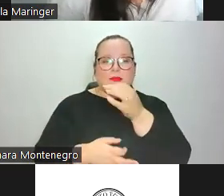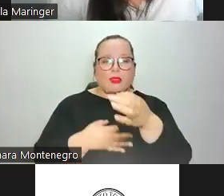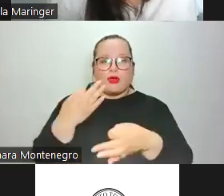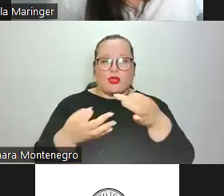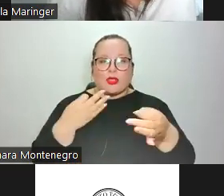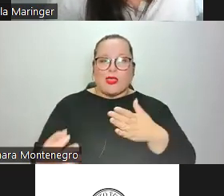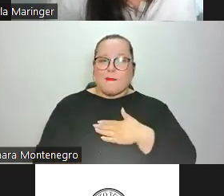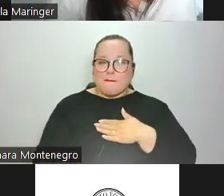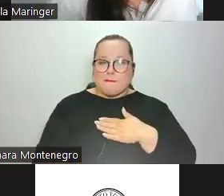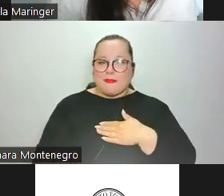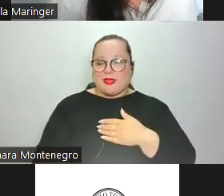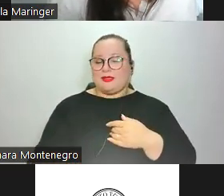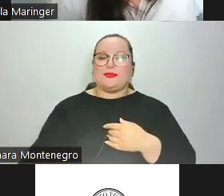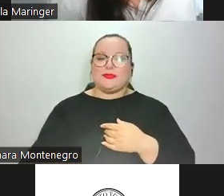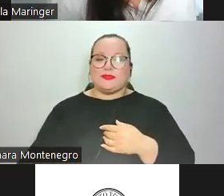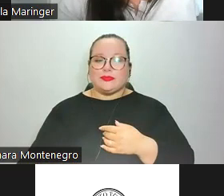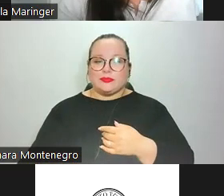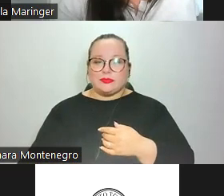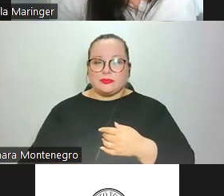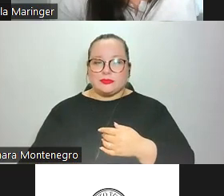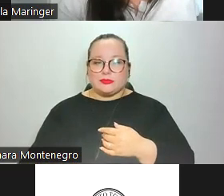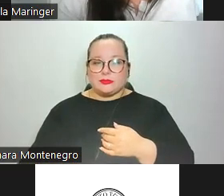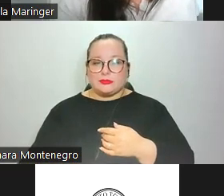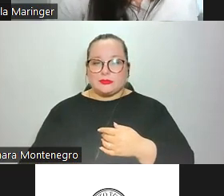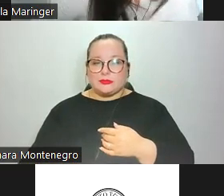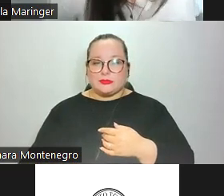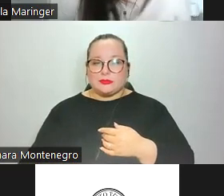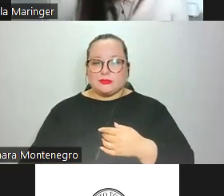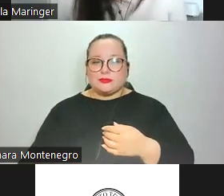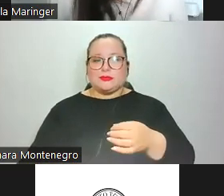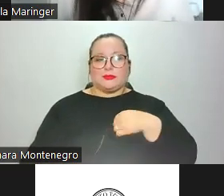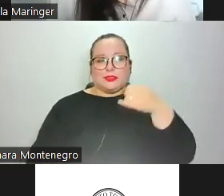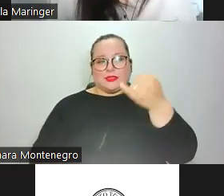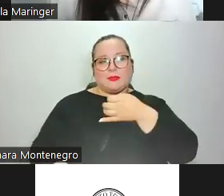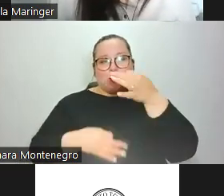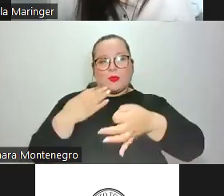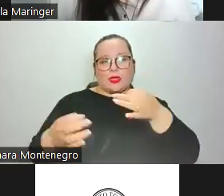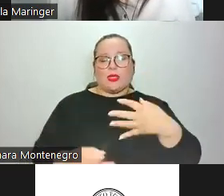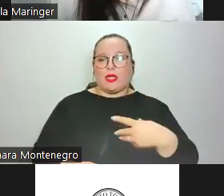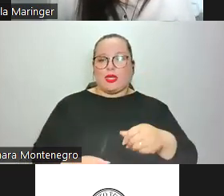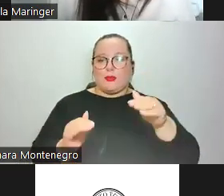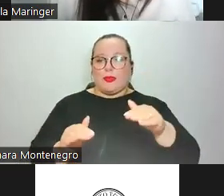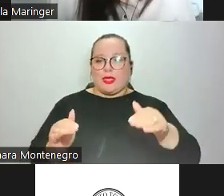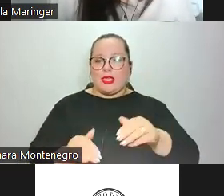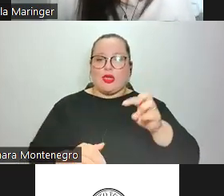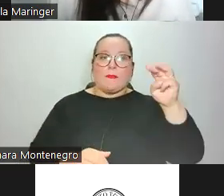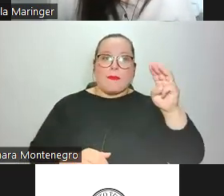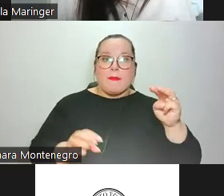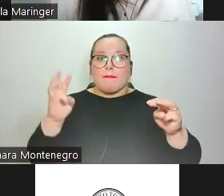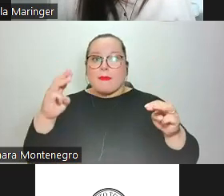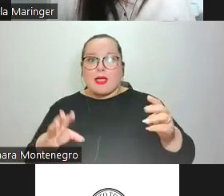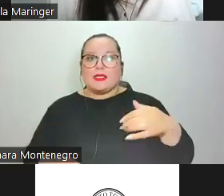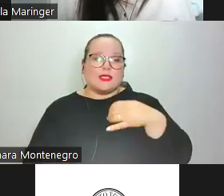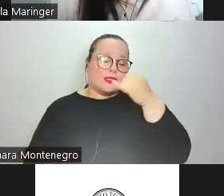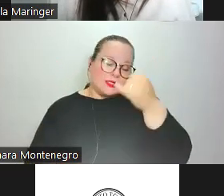mí. Yo siempre cuento que tengo hijos pequeños que están por aquí, por si en algún momento llega alguien gritando mamá o algo así, no se asusten. Yo siempre